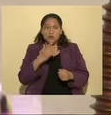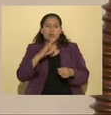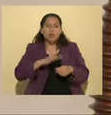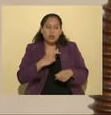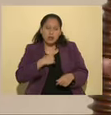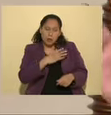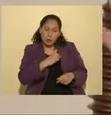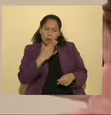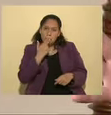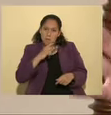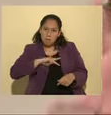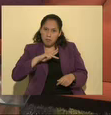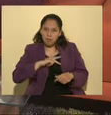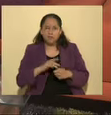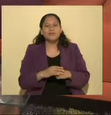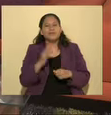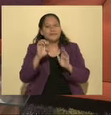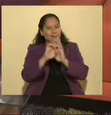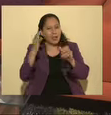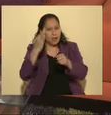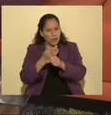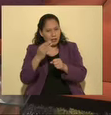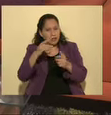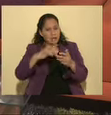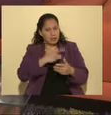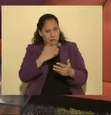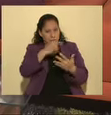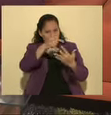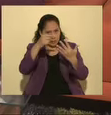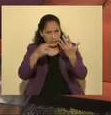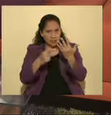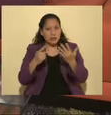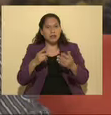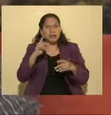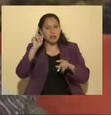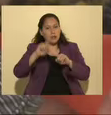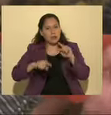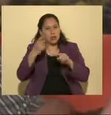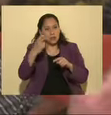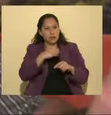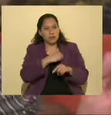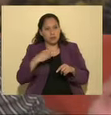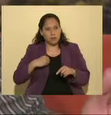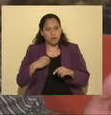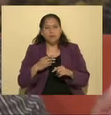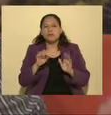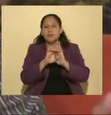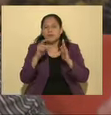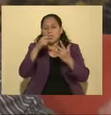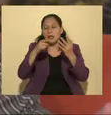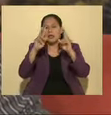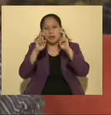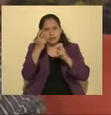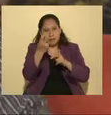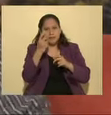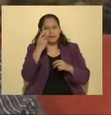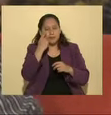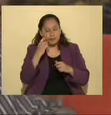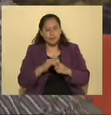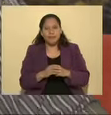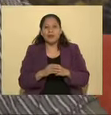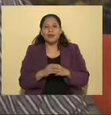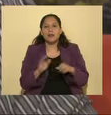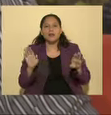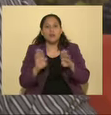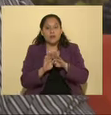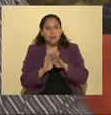Claro. Pero ahorita quitando un poco sentimientos, porque obviamente esos obligan, pero refiriéndonos a lo que dice Miguel, fíjate, ¿cómo se va a